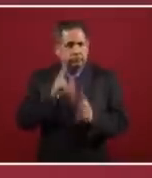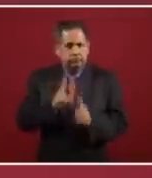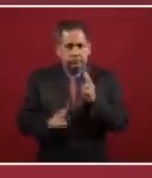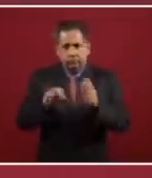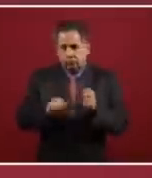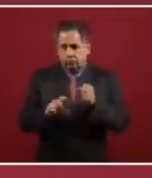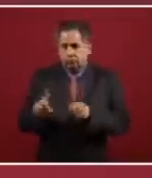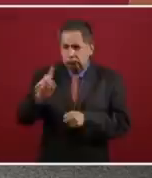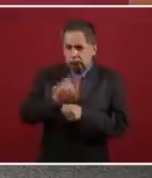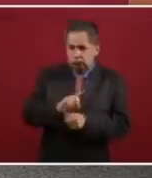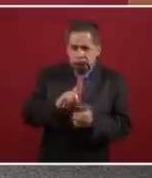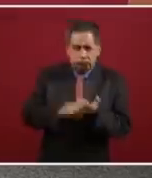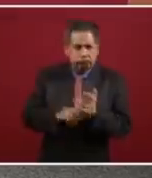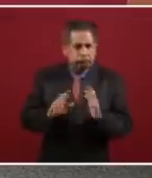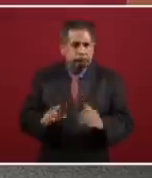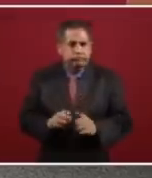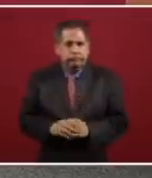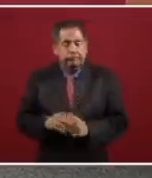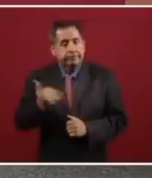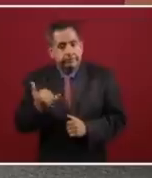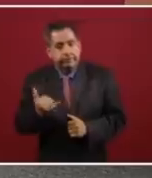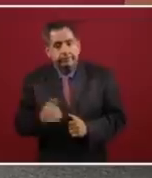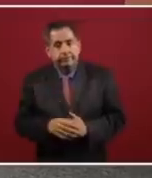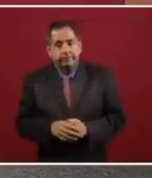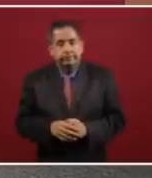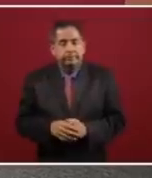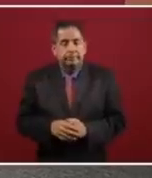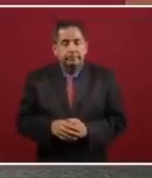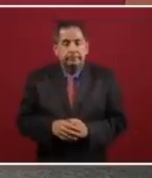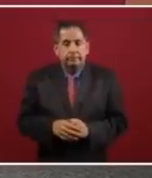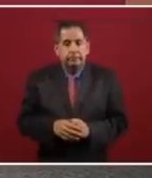hoy y